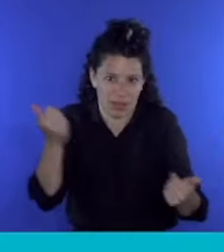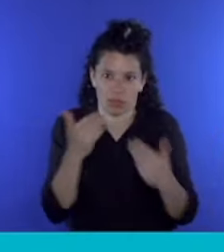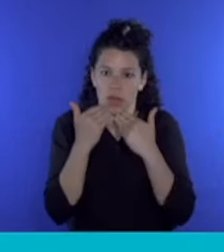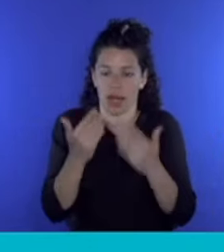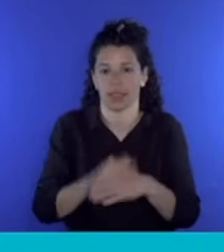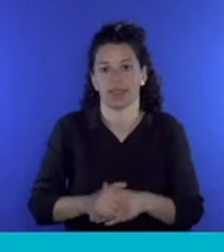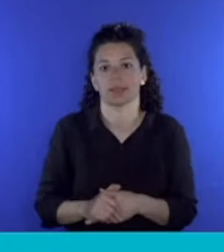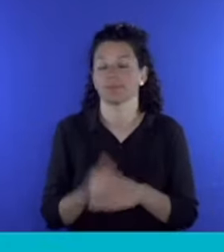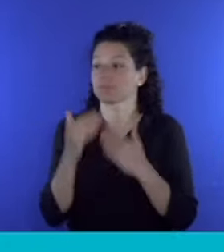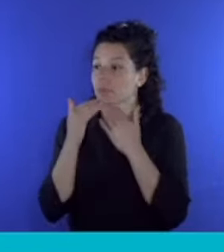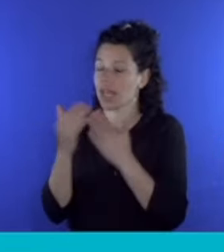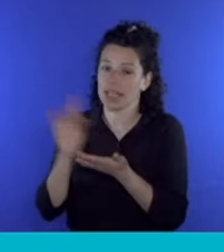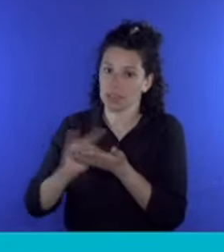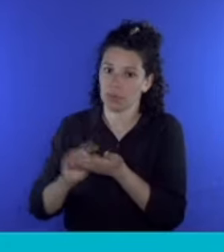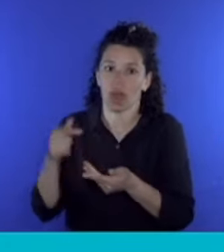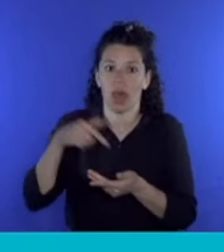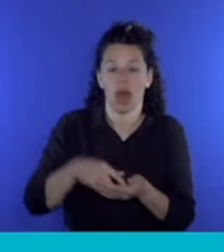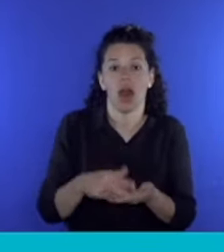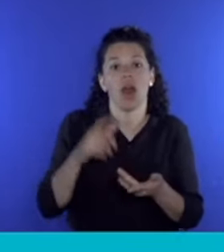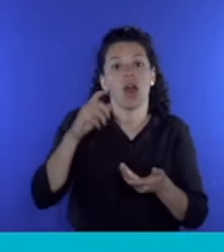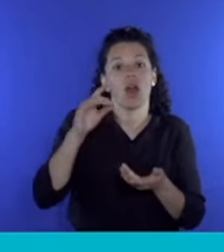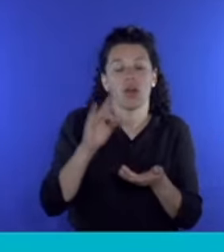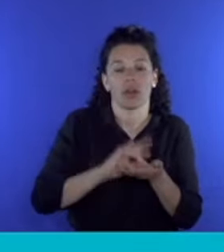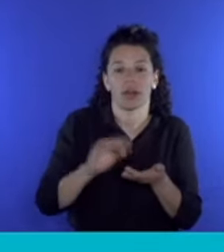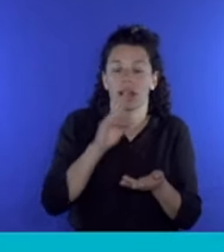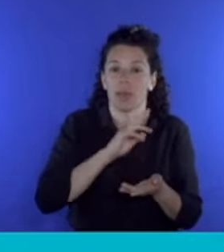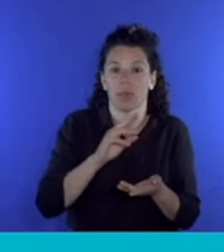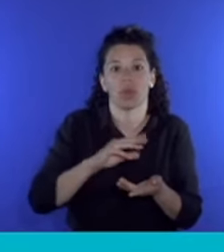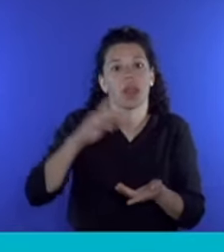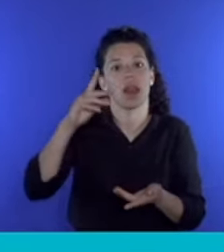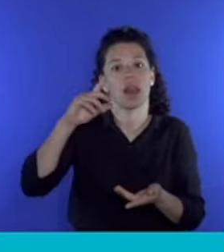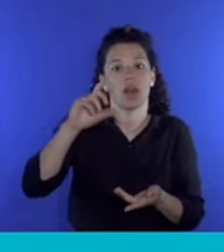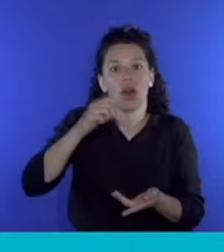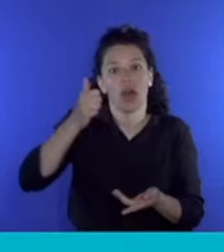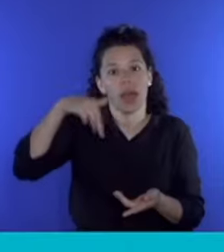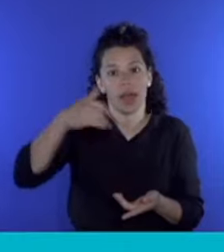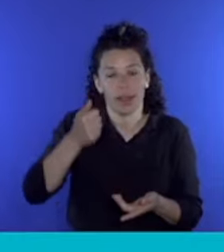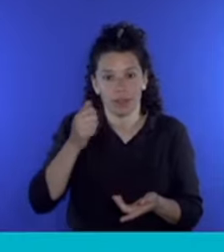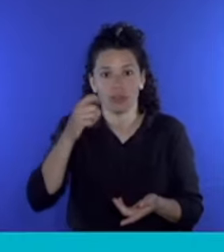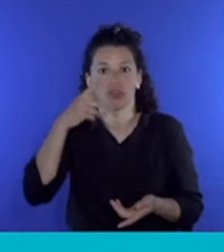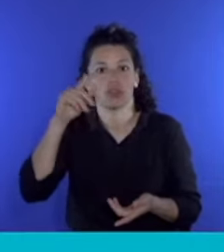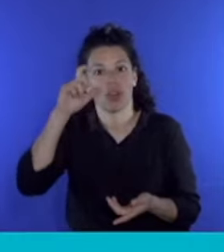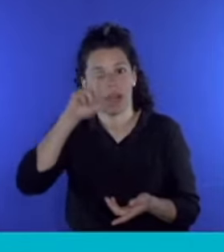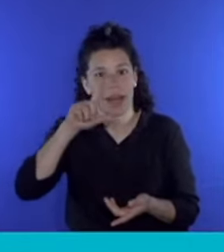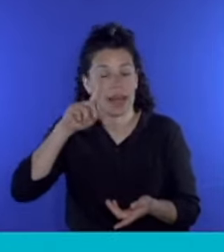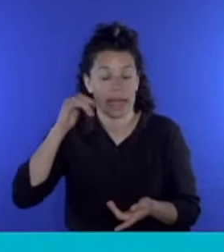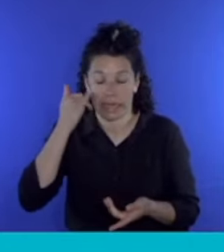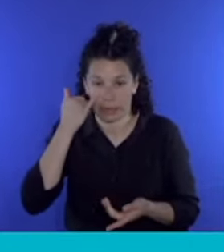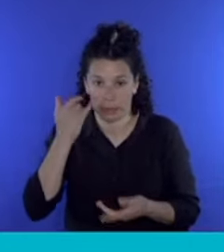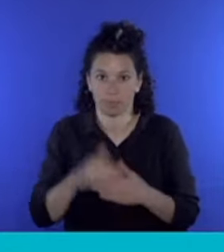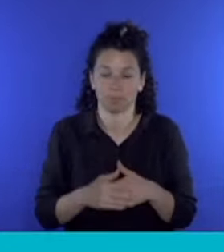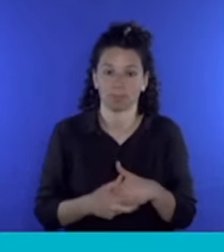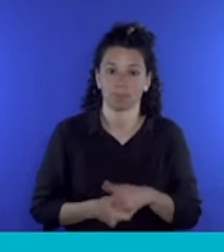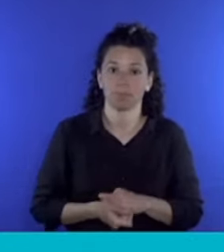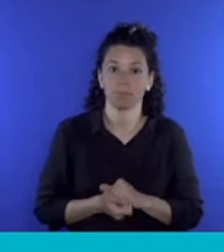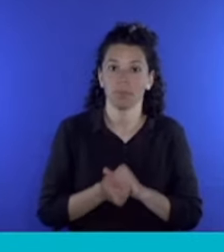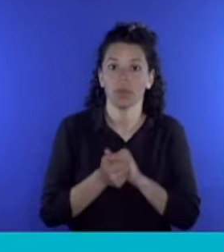tiene la palabra la diputada María Laura Cano kelli Gracias señor presidente en primer lugar